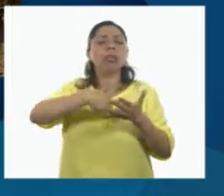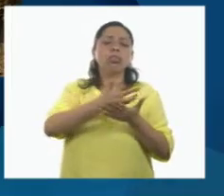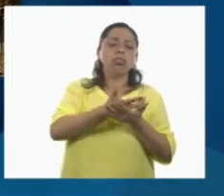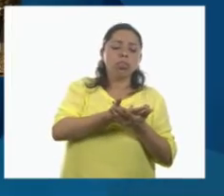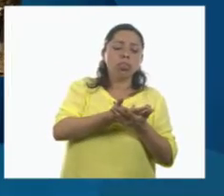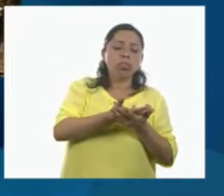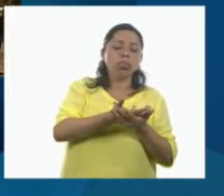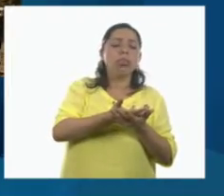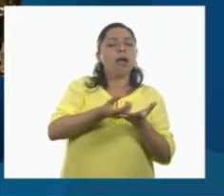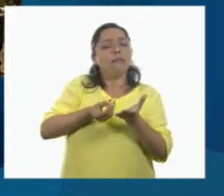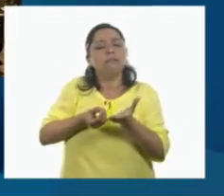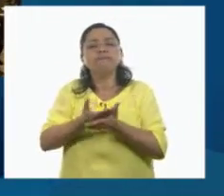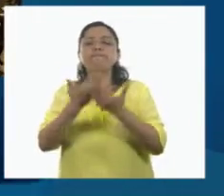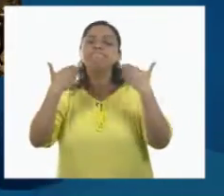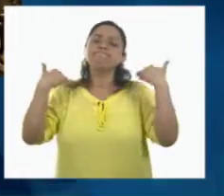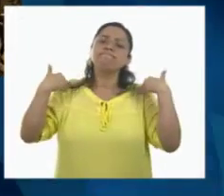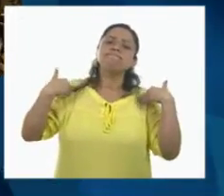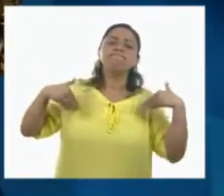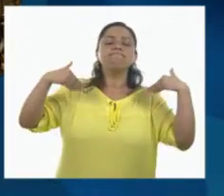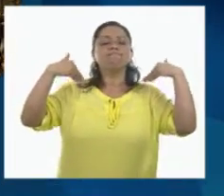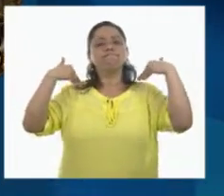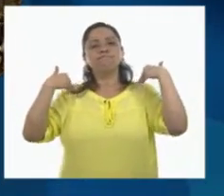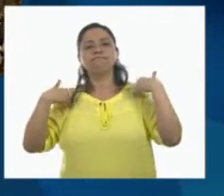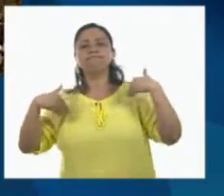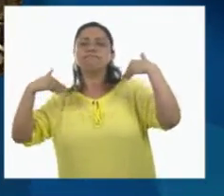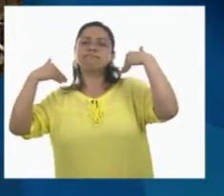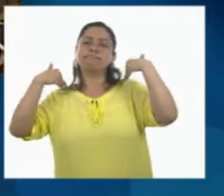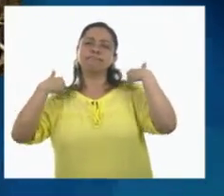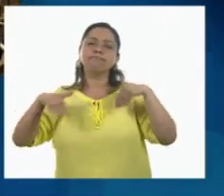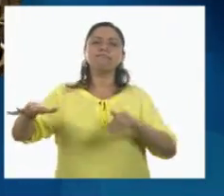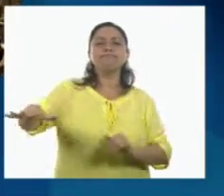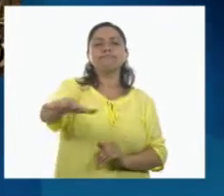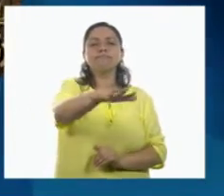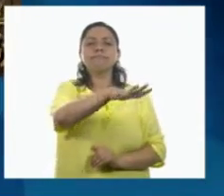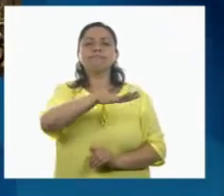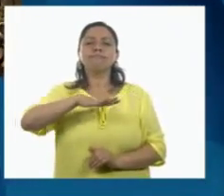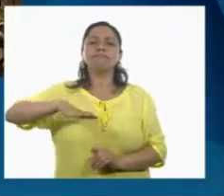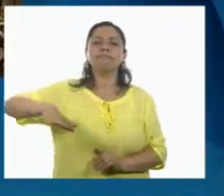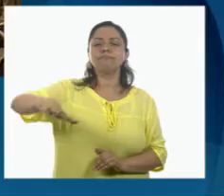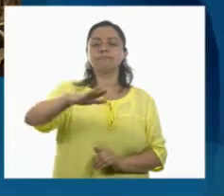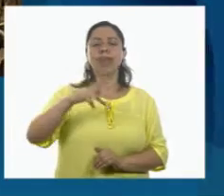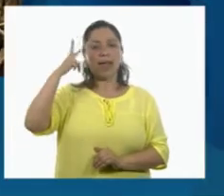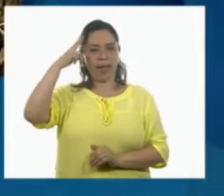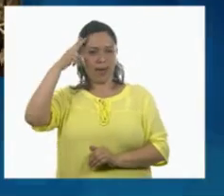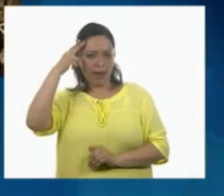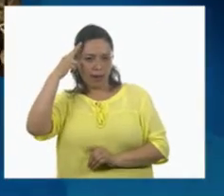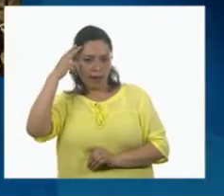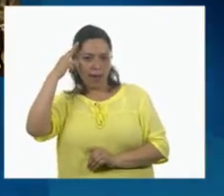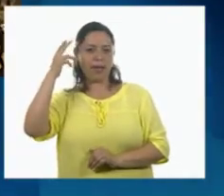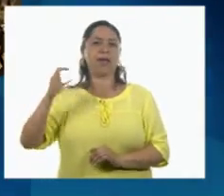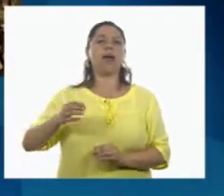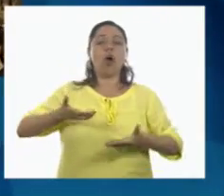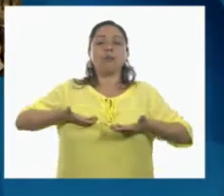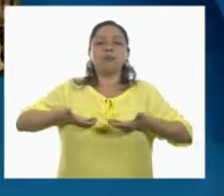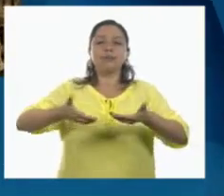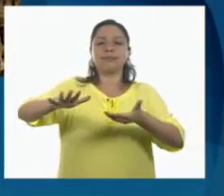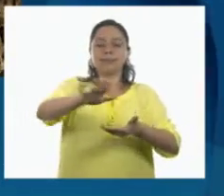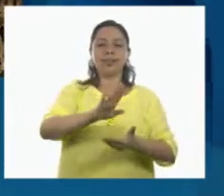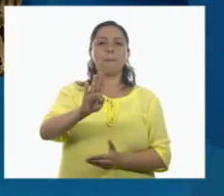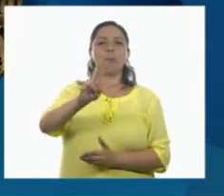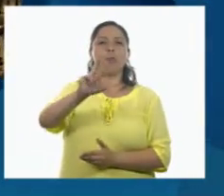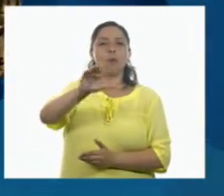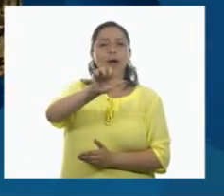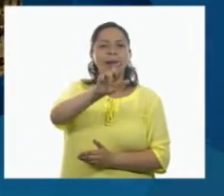salían a pasear normalmente a la Alameda, a los paseos como era el Paseo de Bucareli, y ya